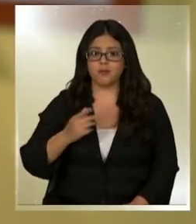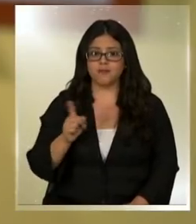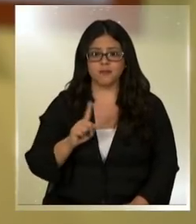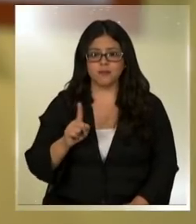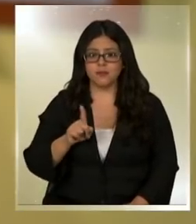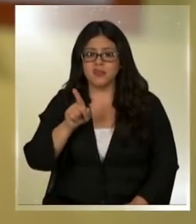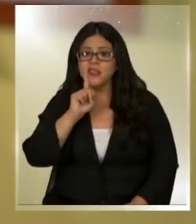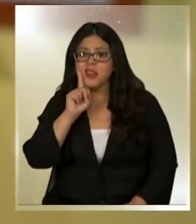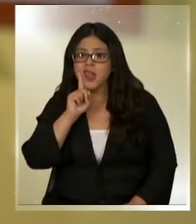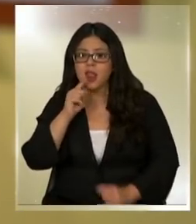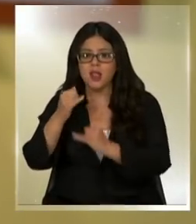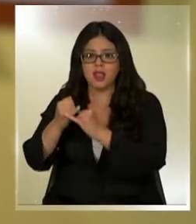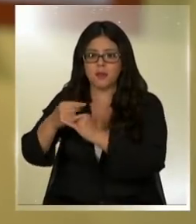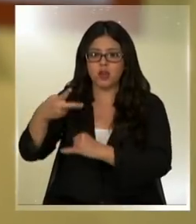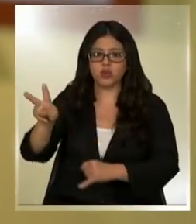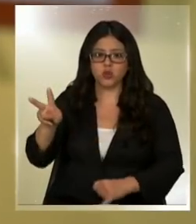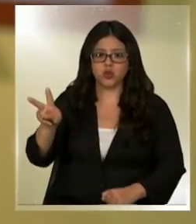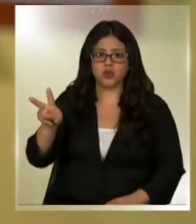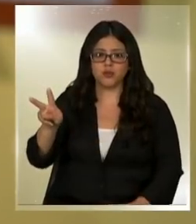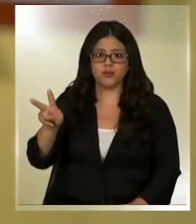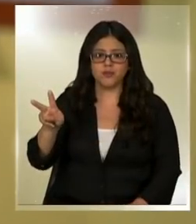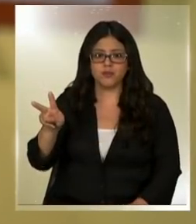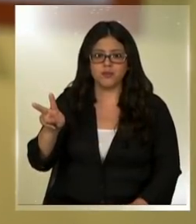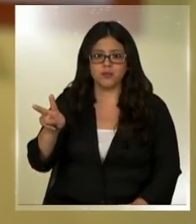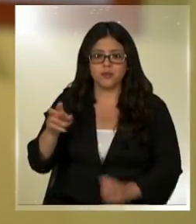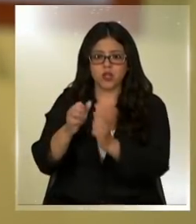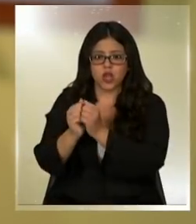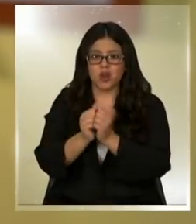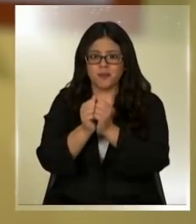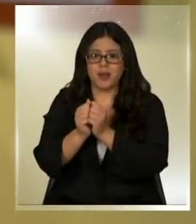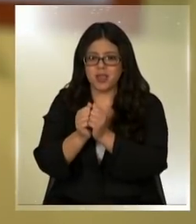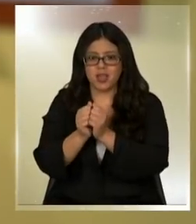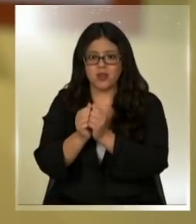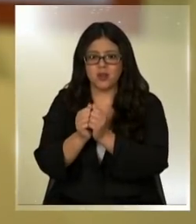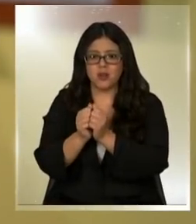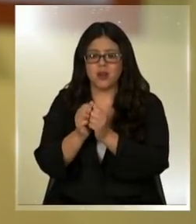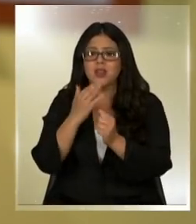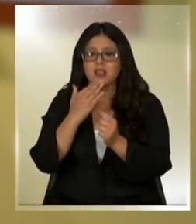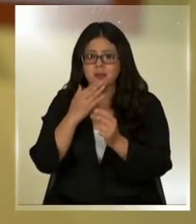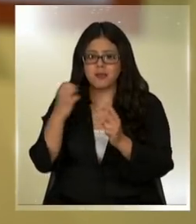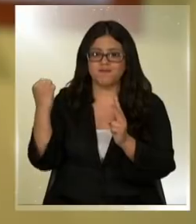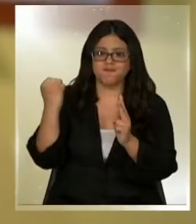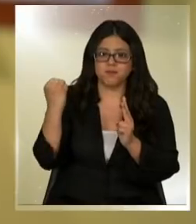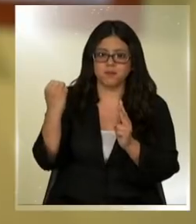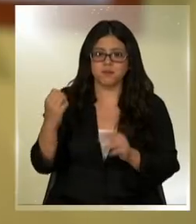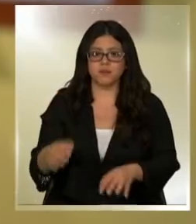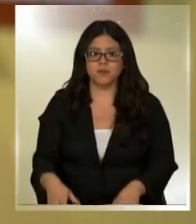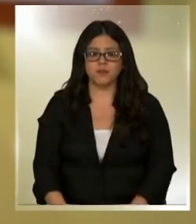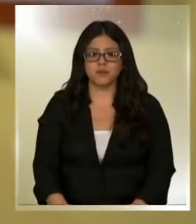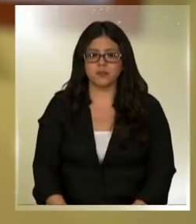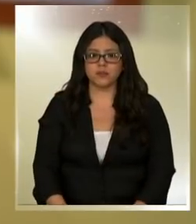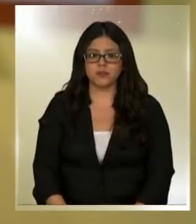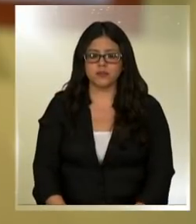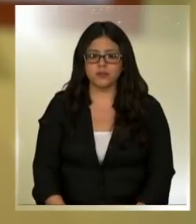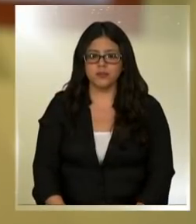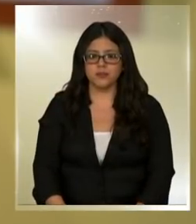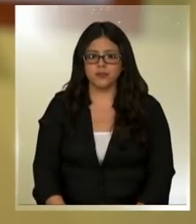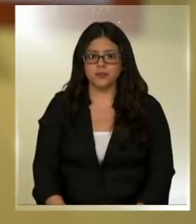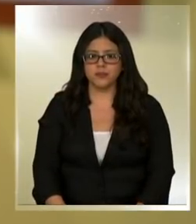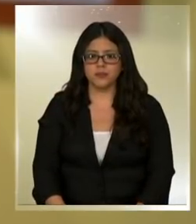voz de Fabricio, del compañero que había sido atacado junto con Ignacio. Y